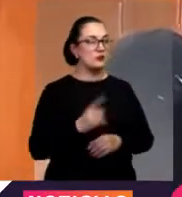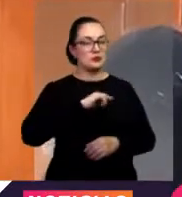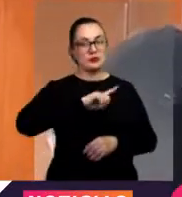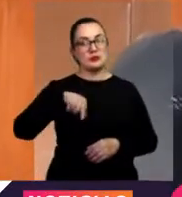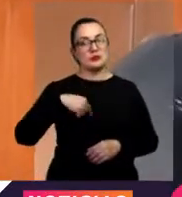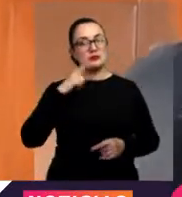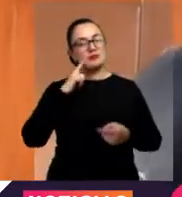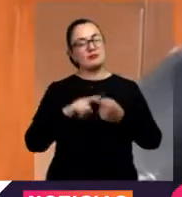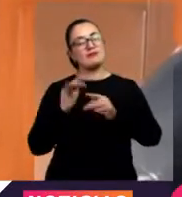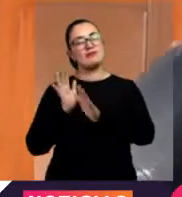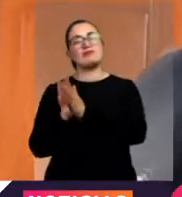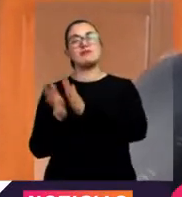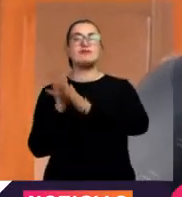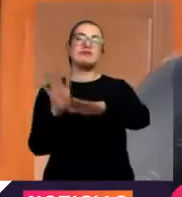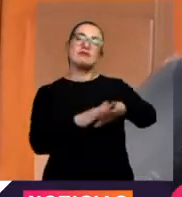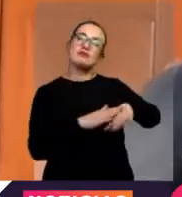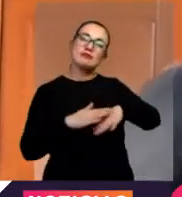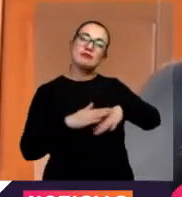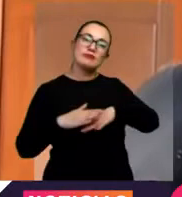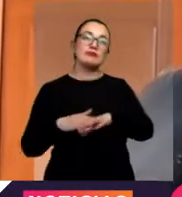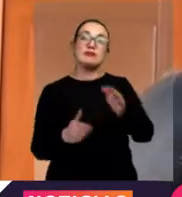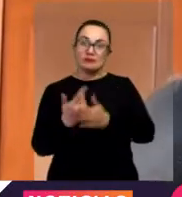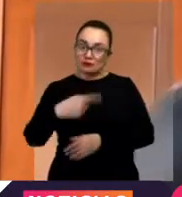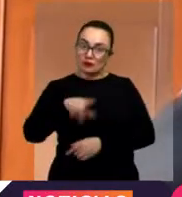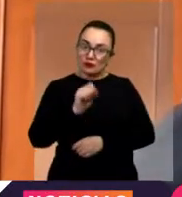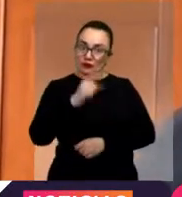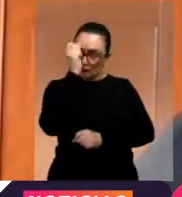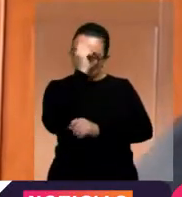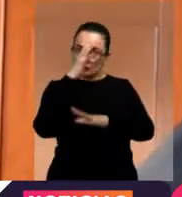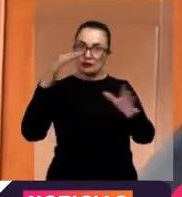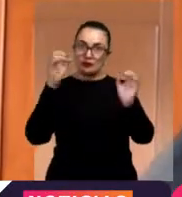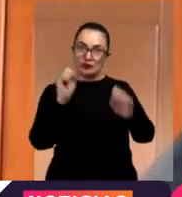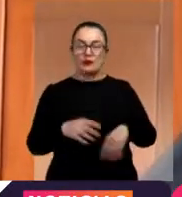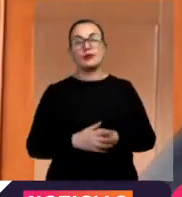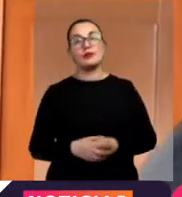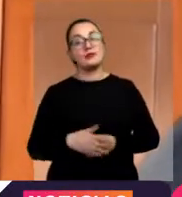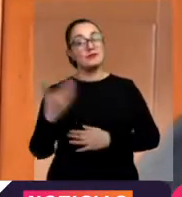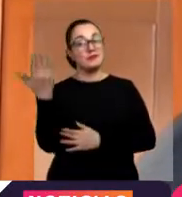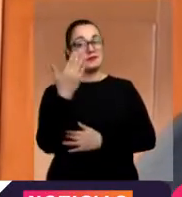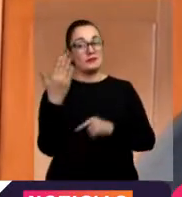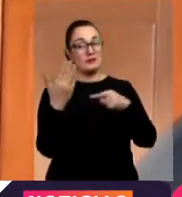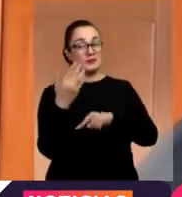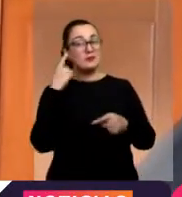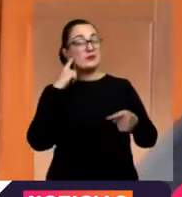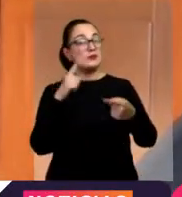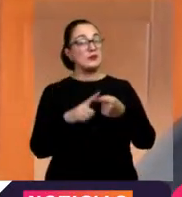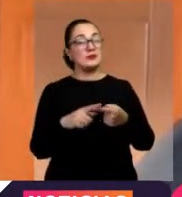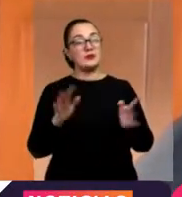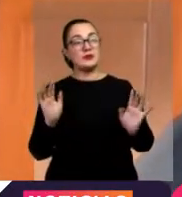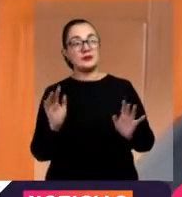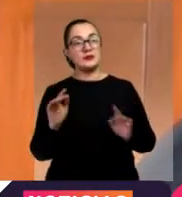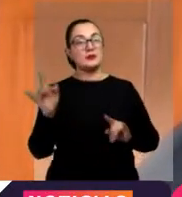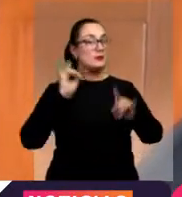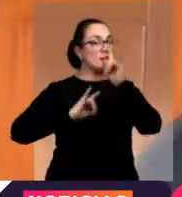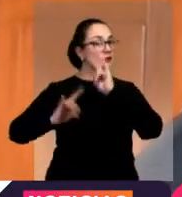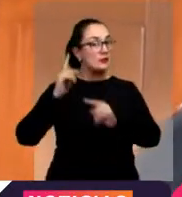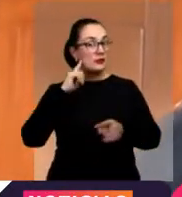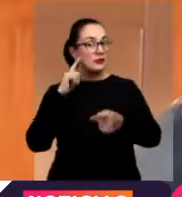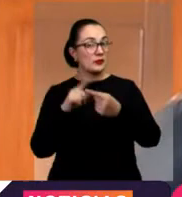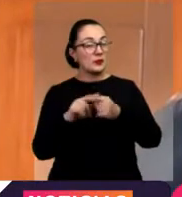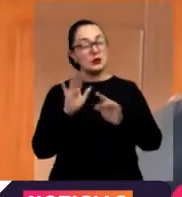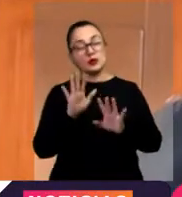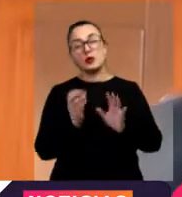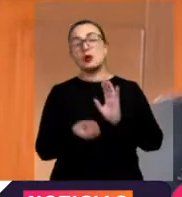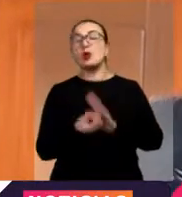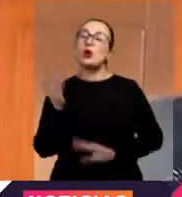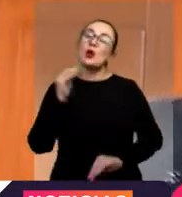dar es que empiecen a soñar y que el cine no es solamente y el audiovisual no es solamente generar un producto